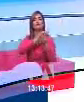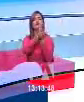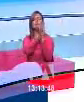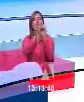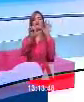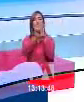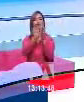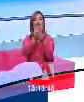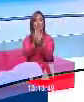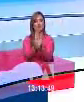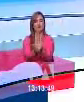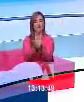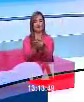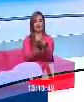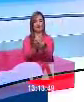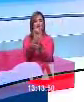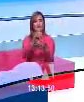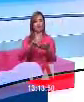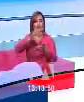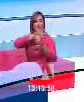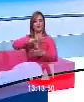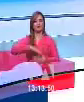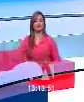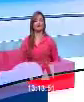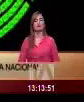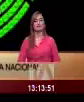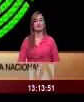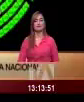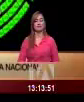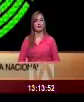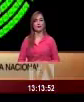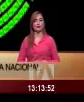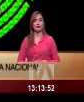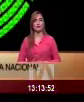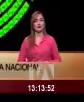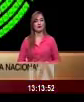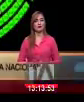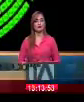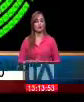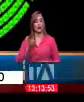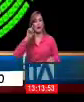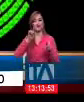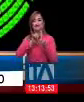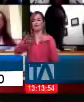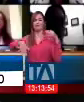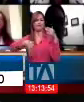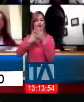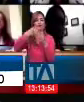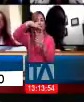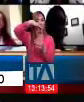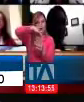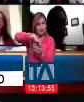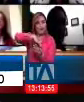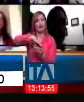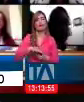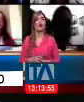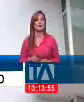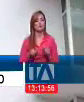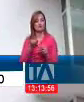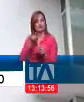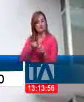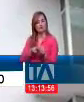a la Ley de la Seguridad Social aprobada por la Asamblea Nacional. Hubo unanimidad en la Asamblea Nacional y sin duda alguna el clamor